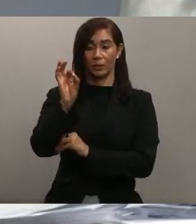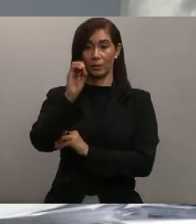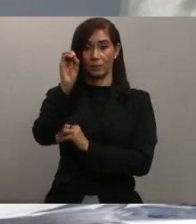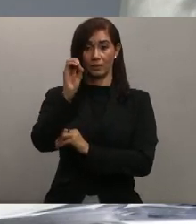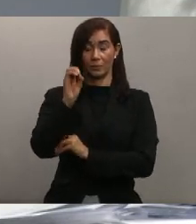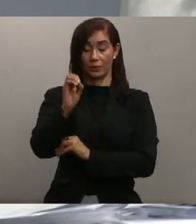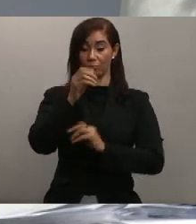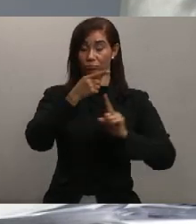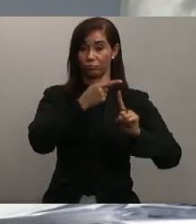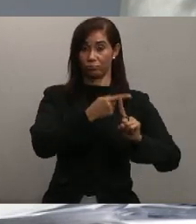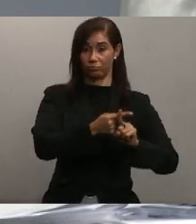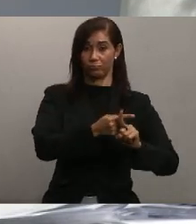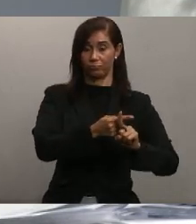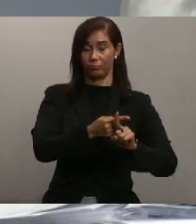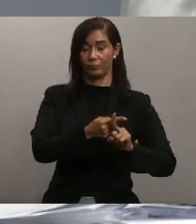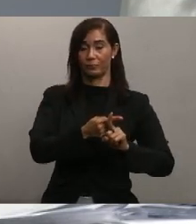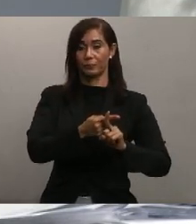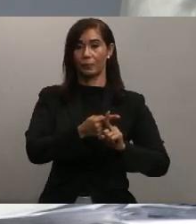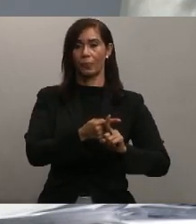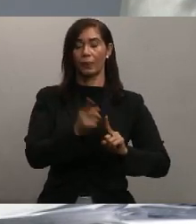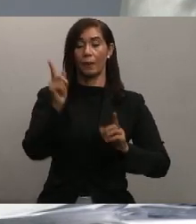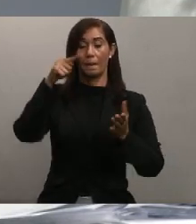24.49% de positividad,